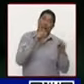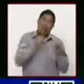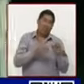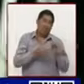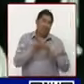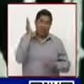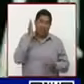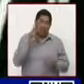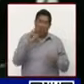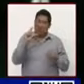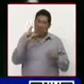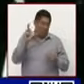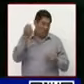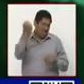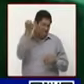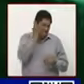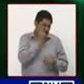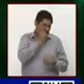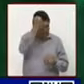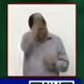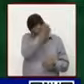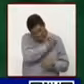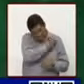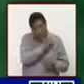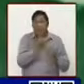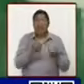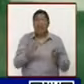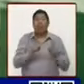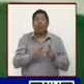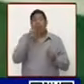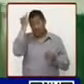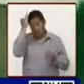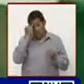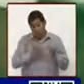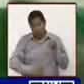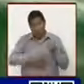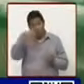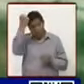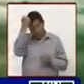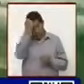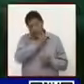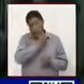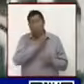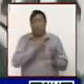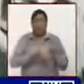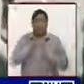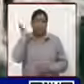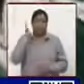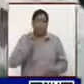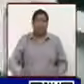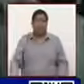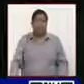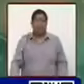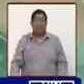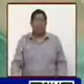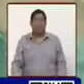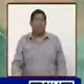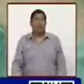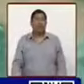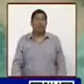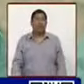Unas pequeñas estacas en madera. Entonces, ya cuando caiga la última estaca, dice que va a salir.